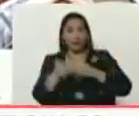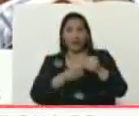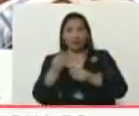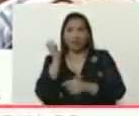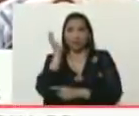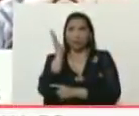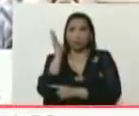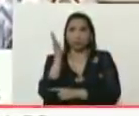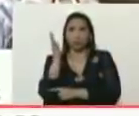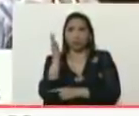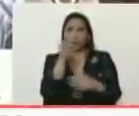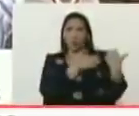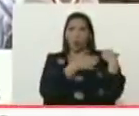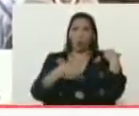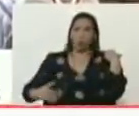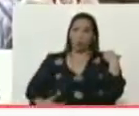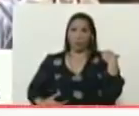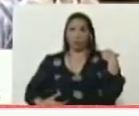de autoproclamados.